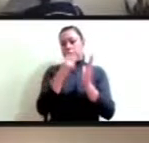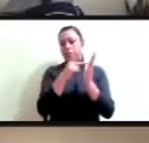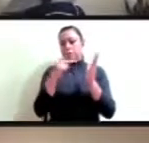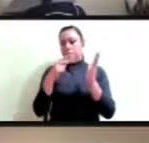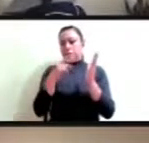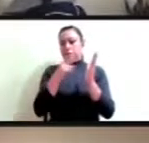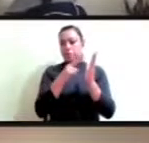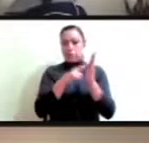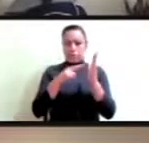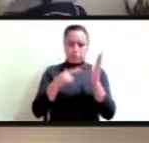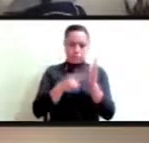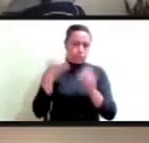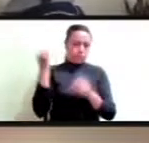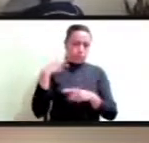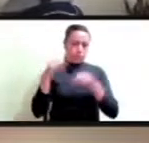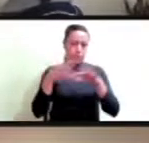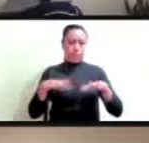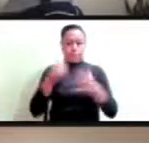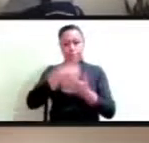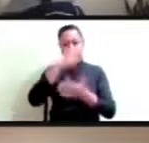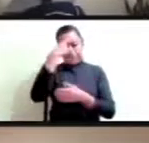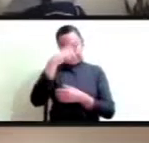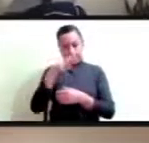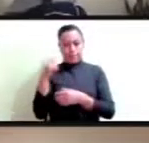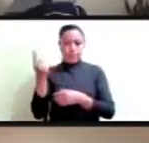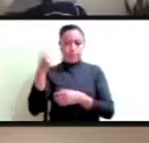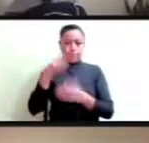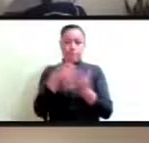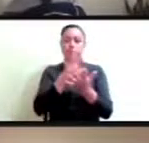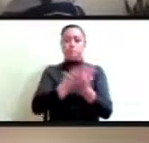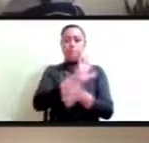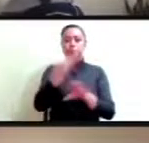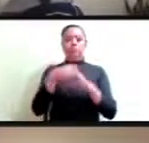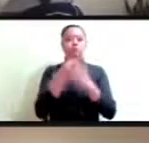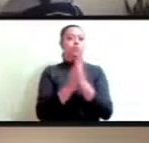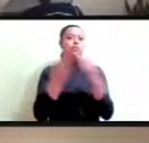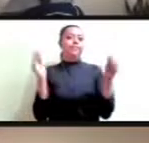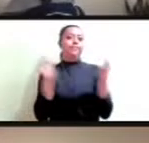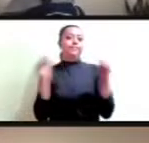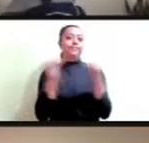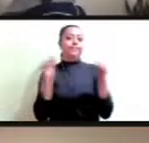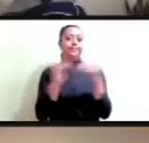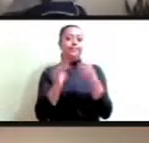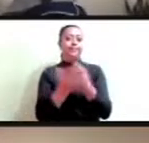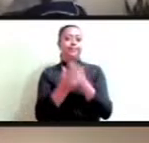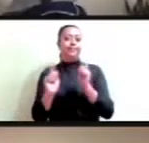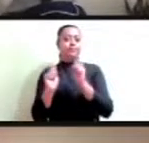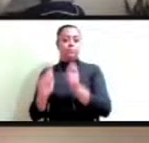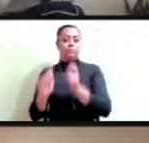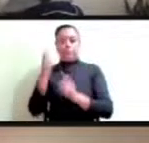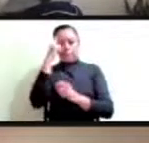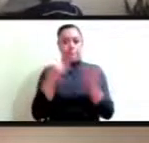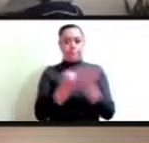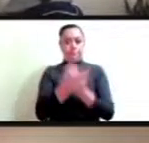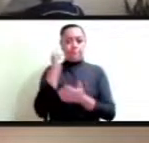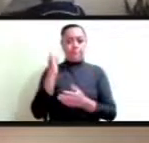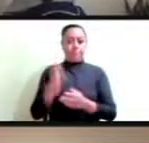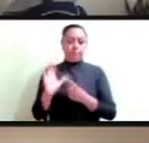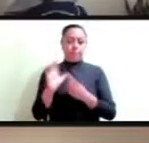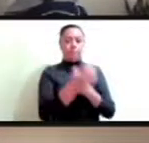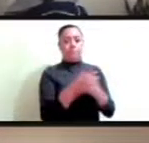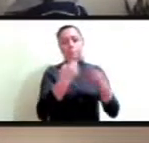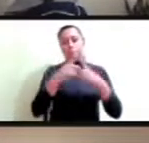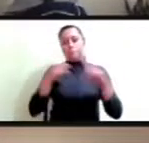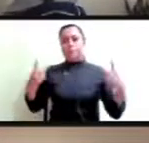los debates y se turnará para su análisis y dictamen en la Comisión de Desarrollo e Infraestructura Urbana y Vivienda. Se recibió